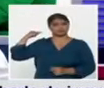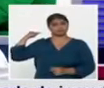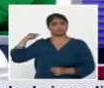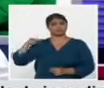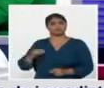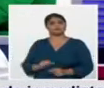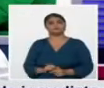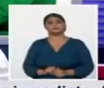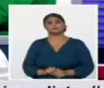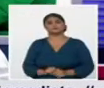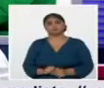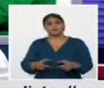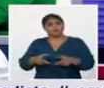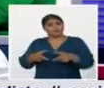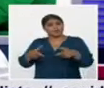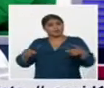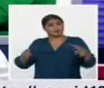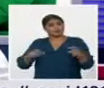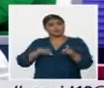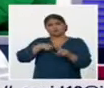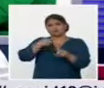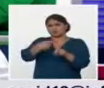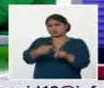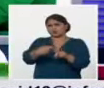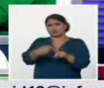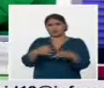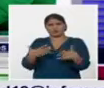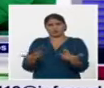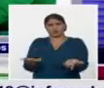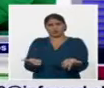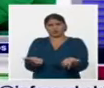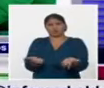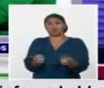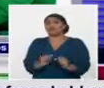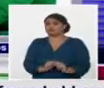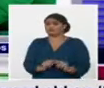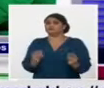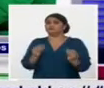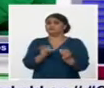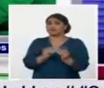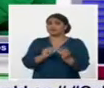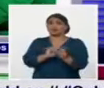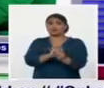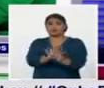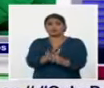el mayor número de casos de transmisión autóctona